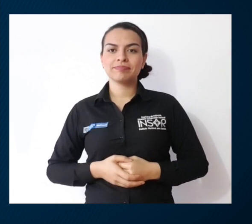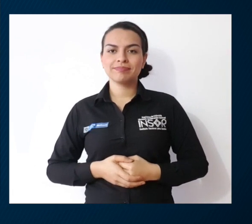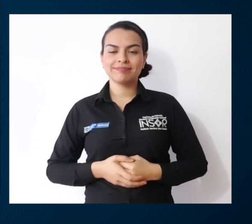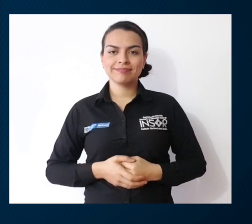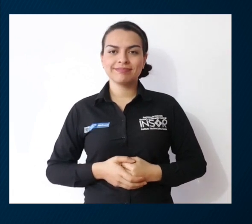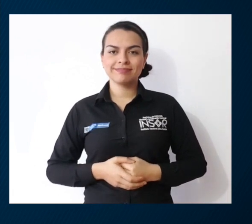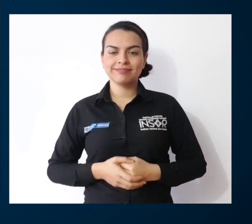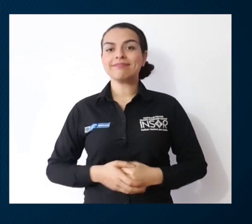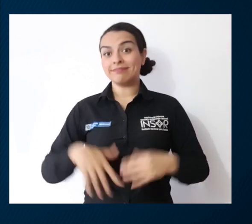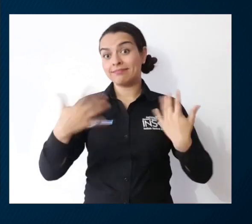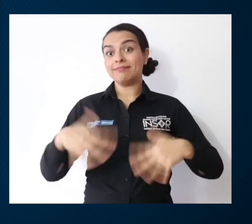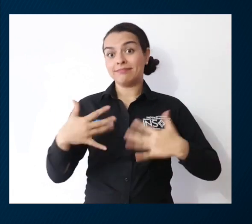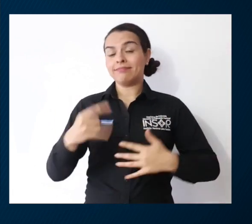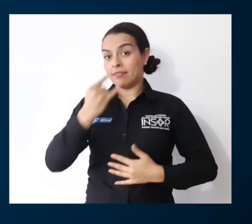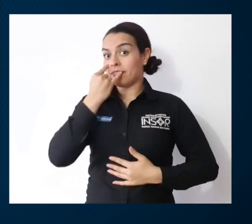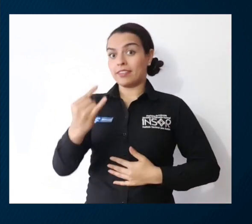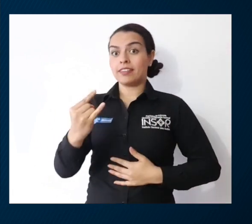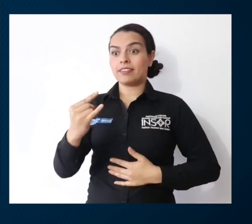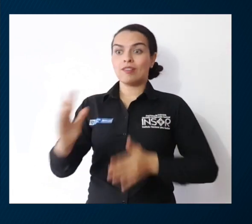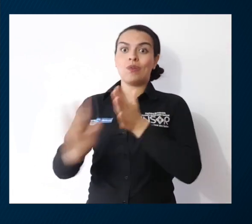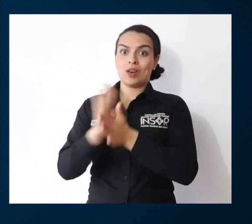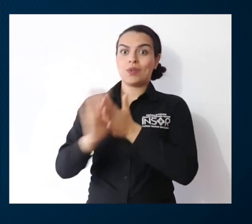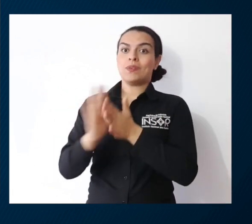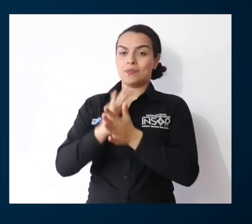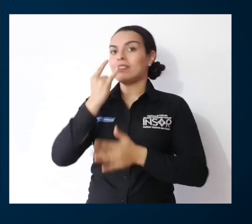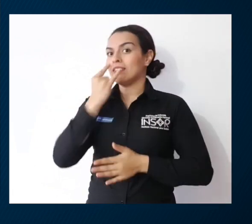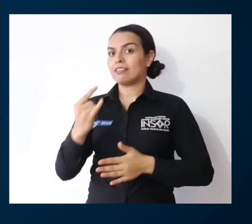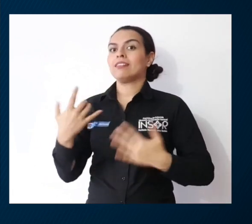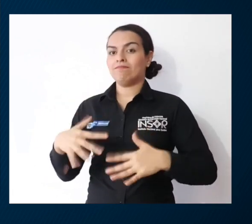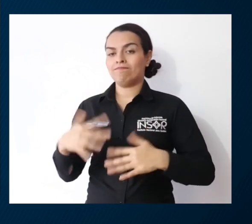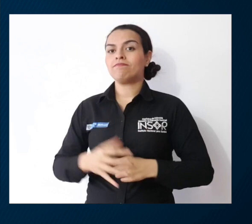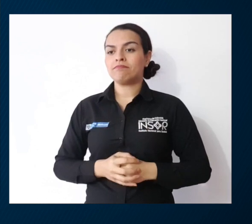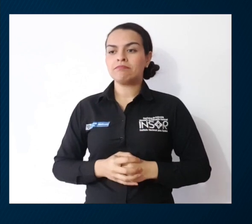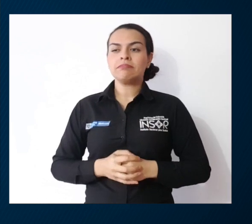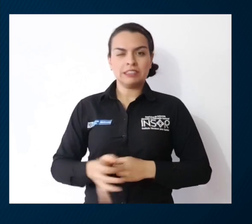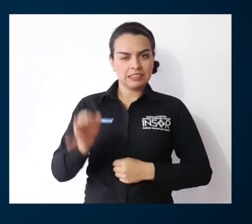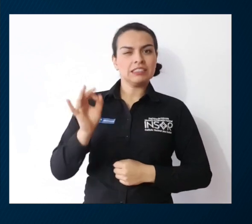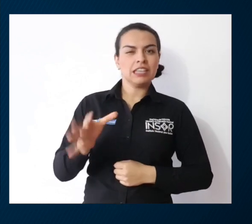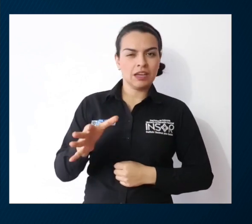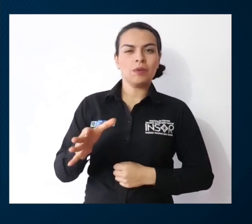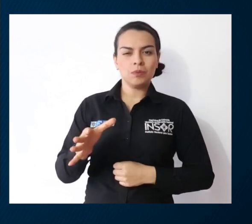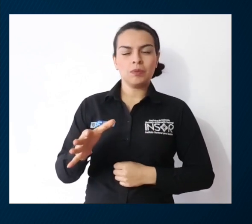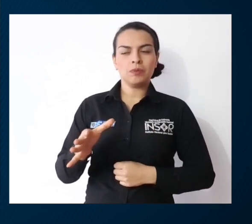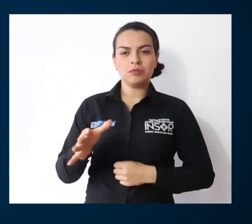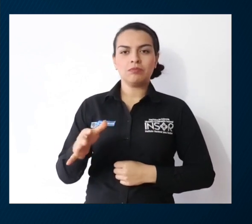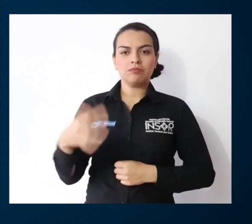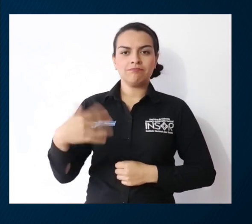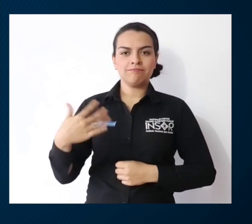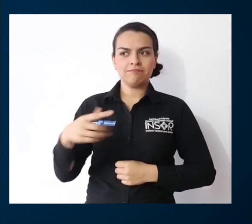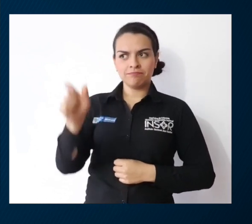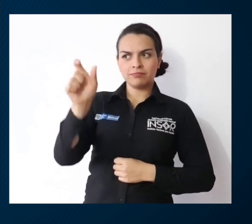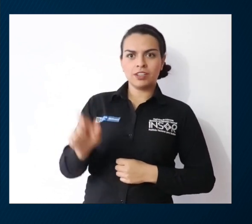Es muy interesante todo esto que nos dices, y muy seguramente Lucas está también ya lleno de